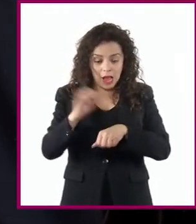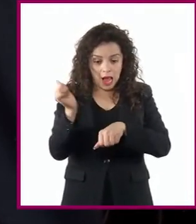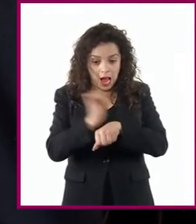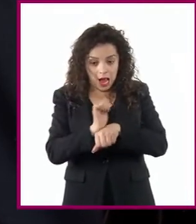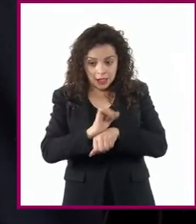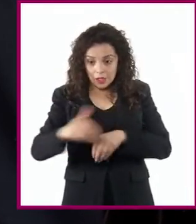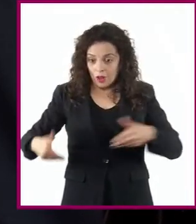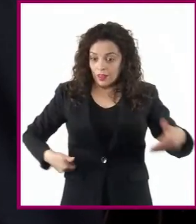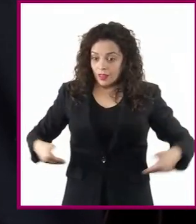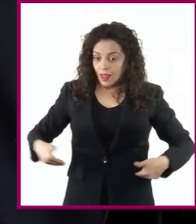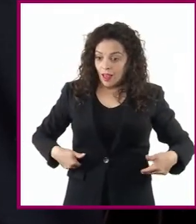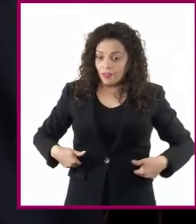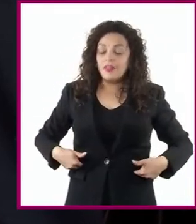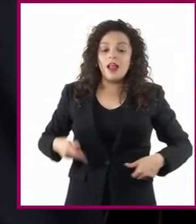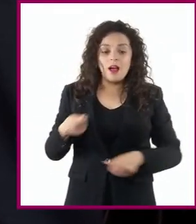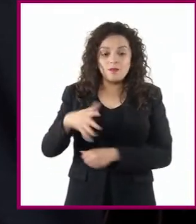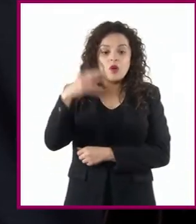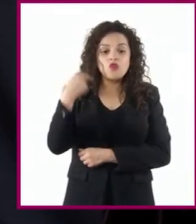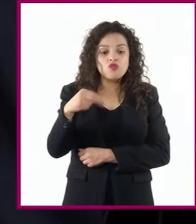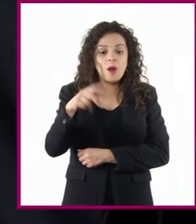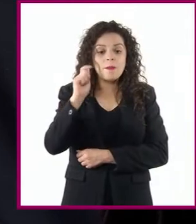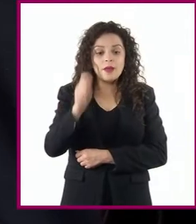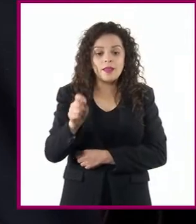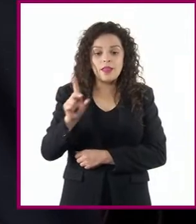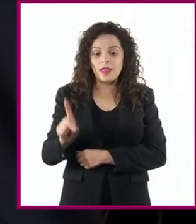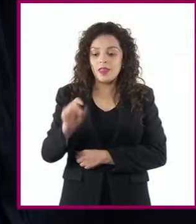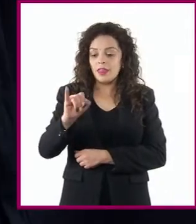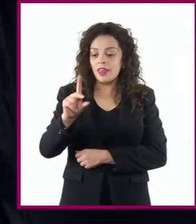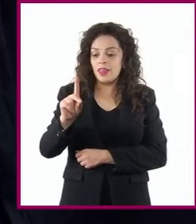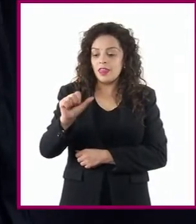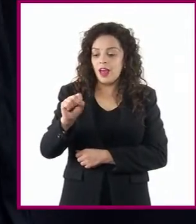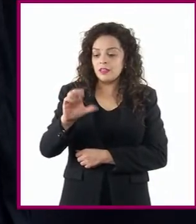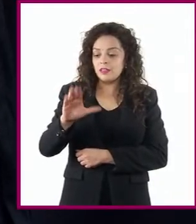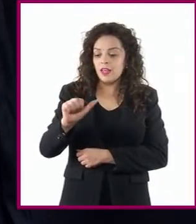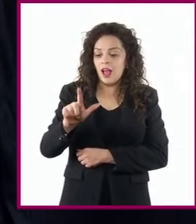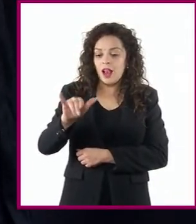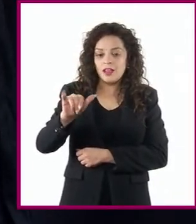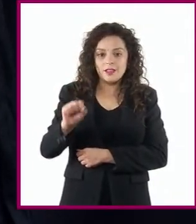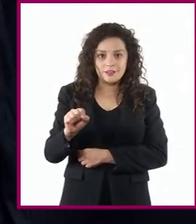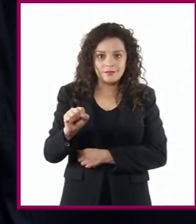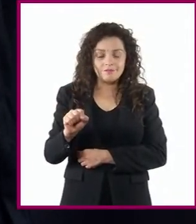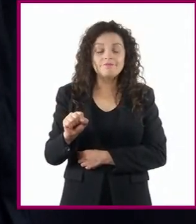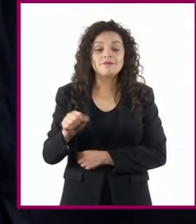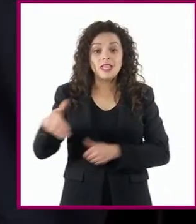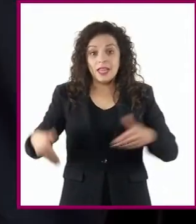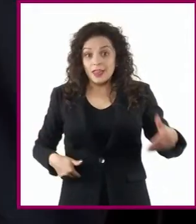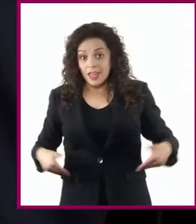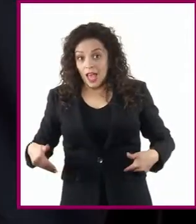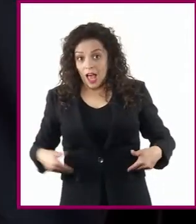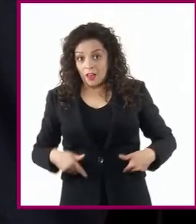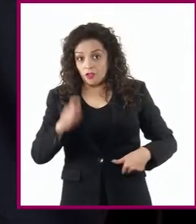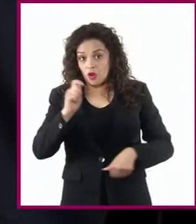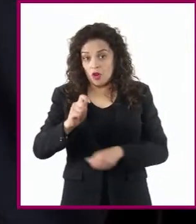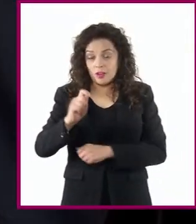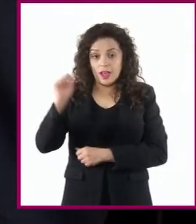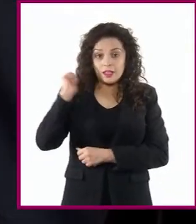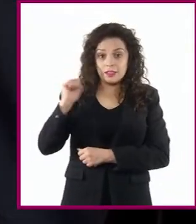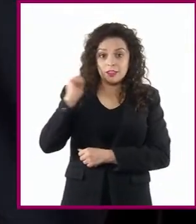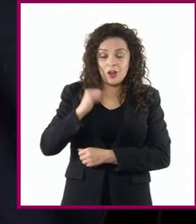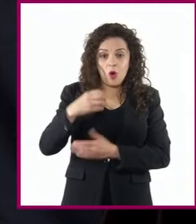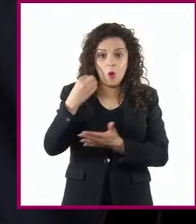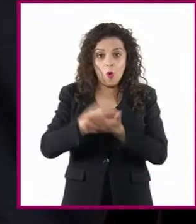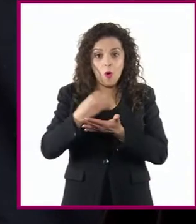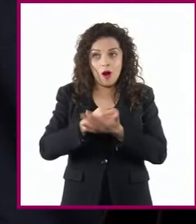y recibían el nombre de didascalias. En el caso de las obras de teatro del Siglo de Oro español,